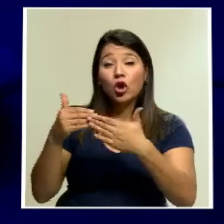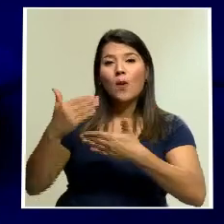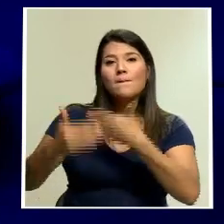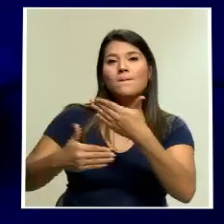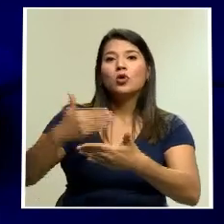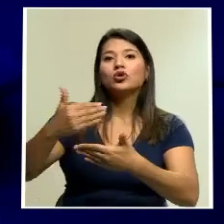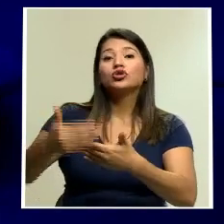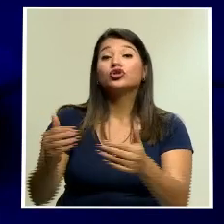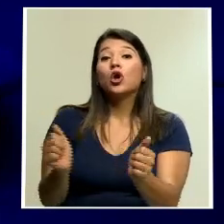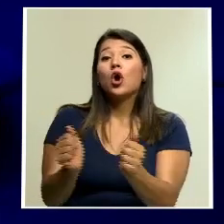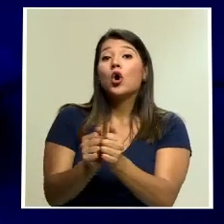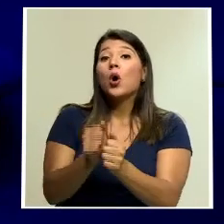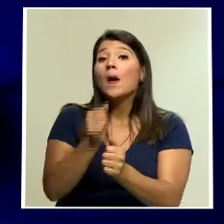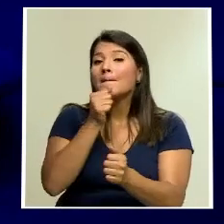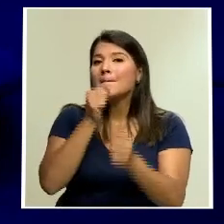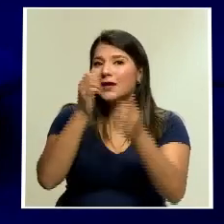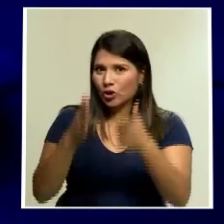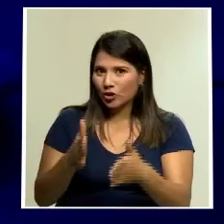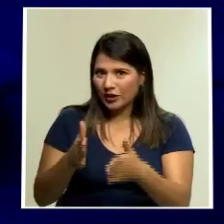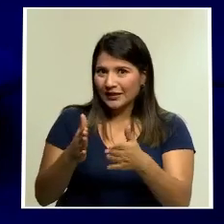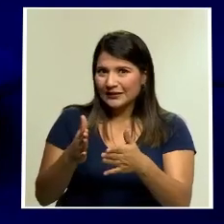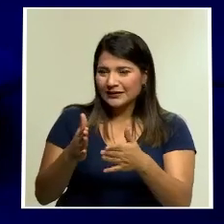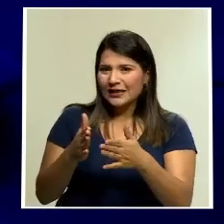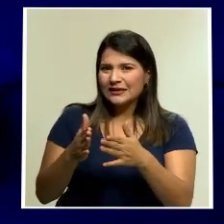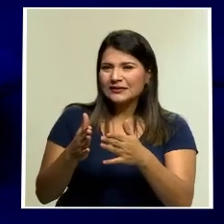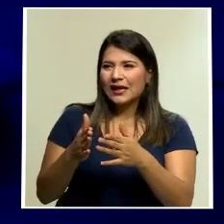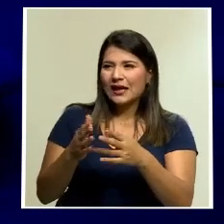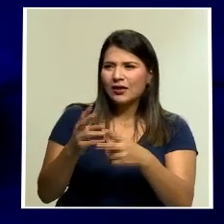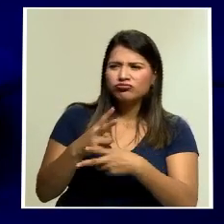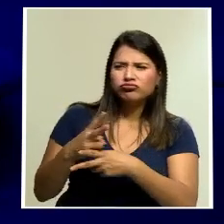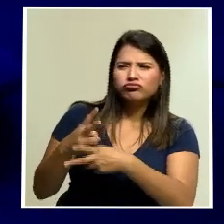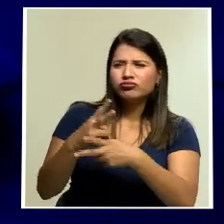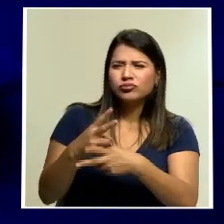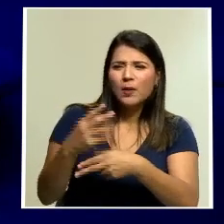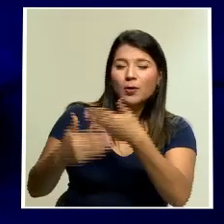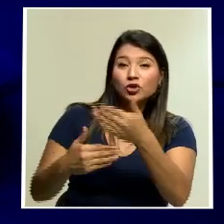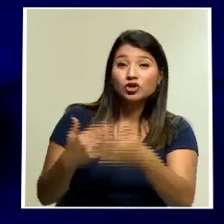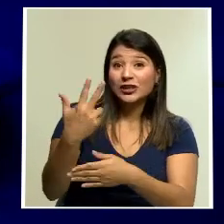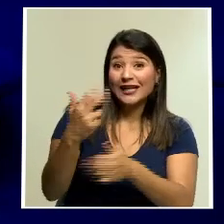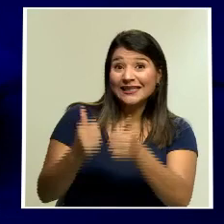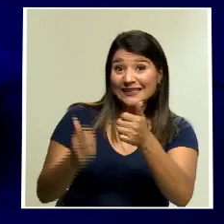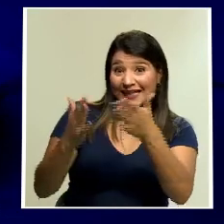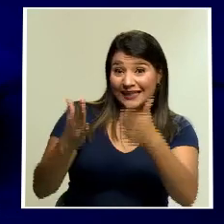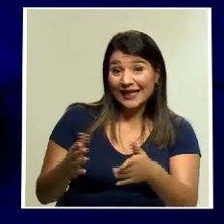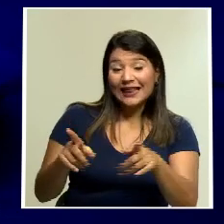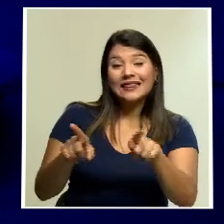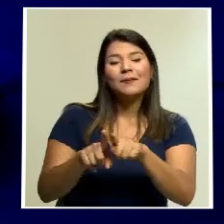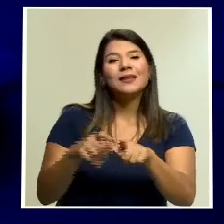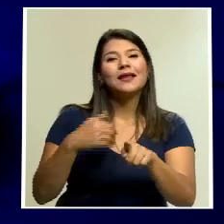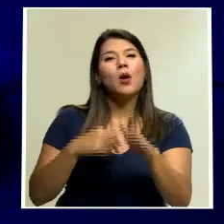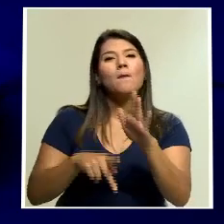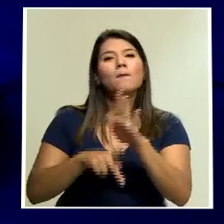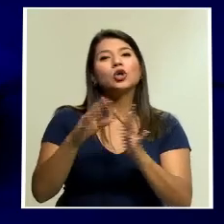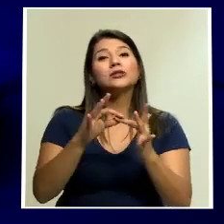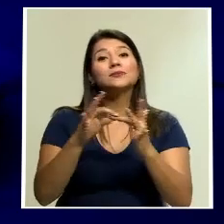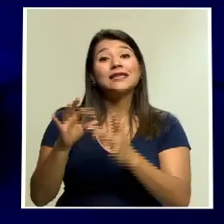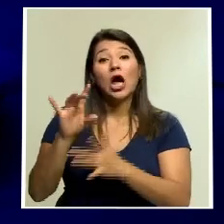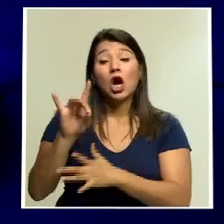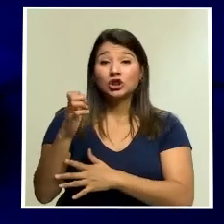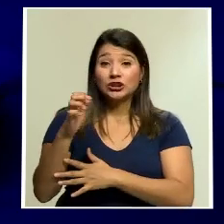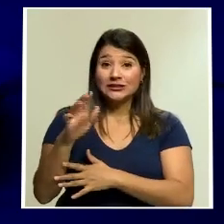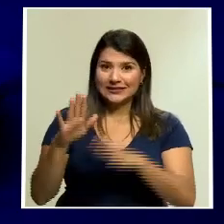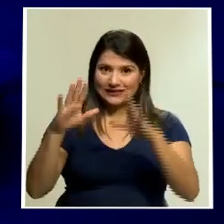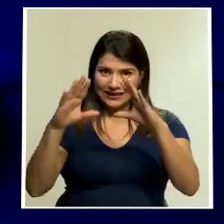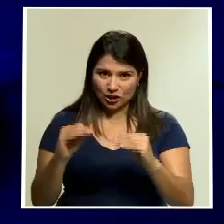de periodistas siguiendo a los 3 precandidatos, y además vamos a tener una edición especial a las 8:15